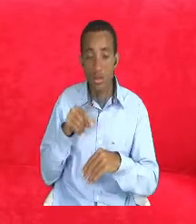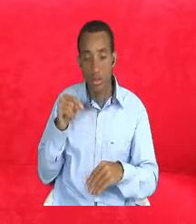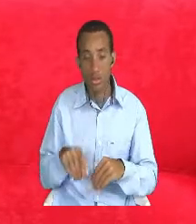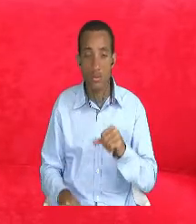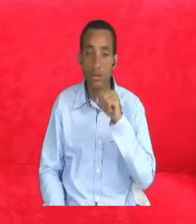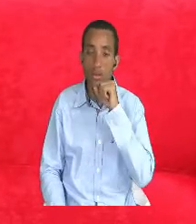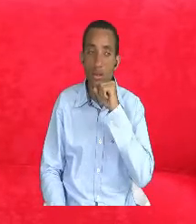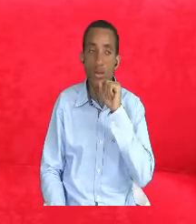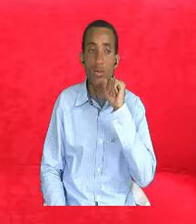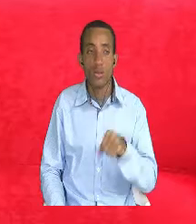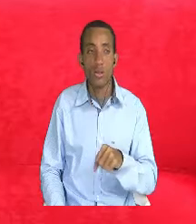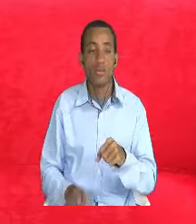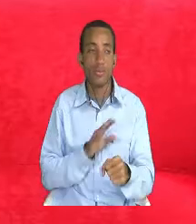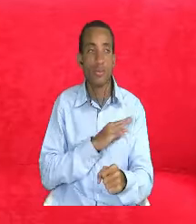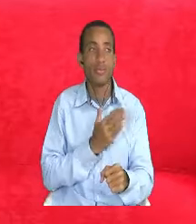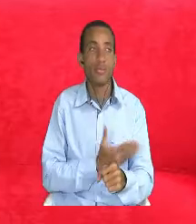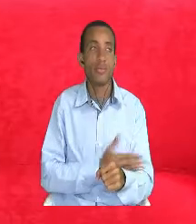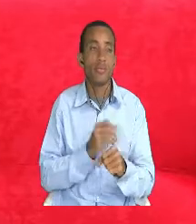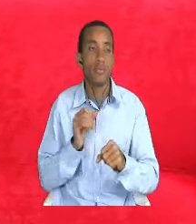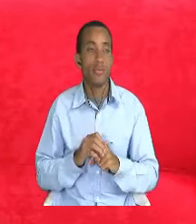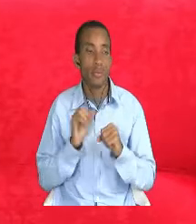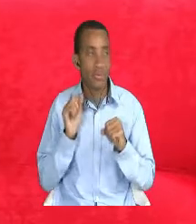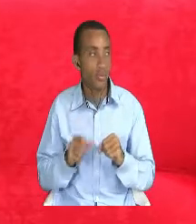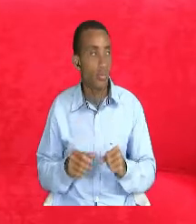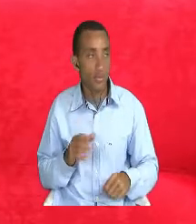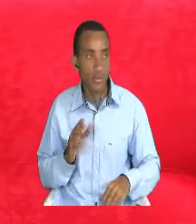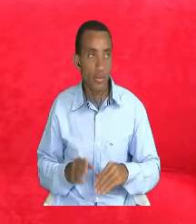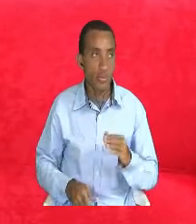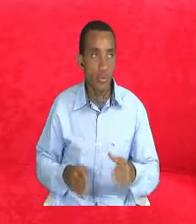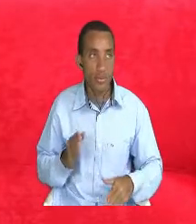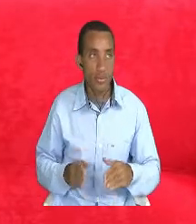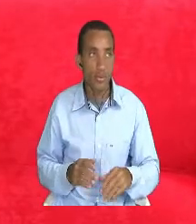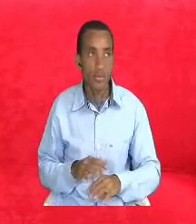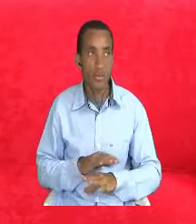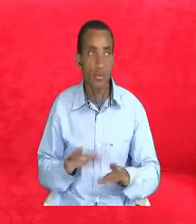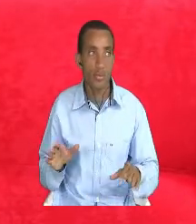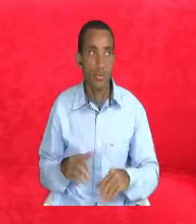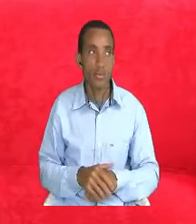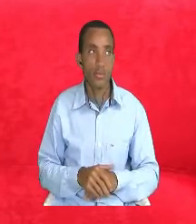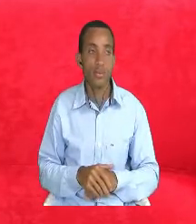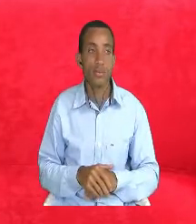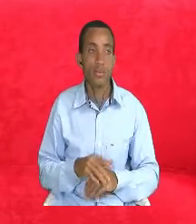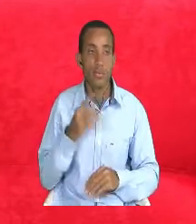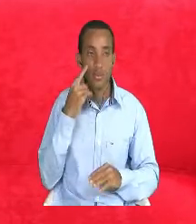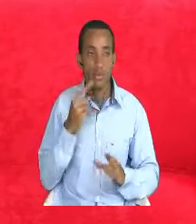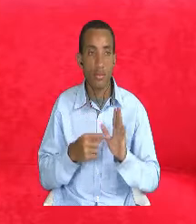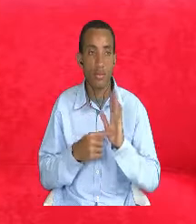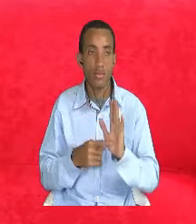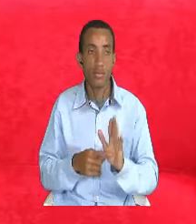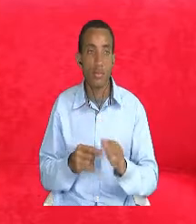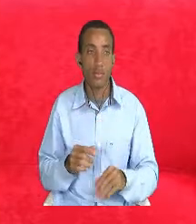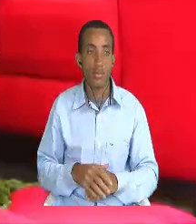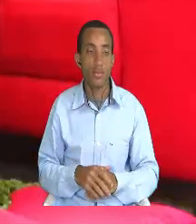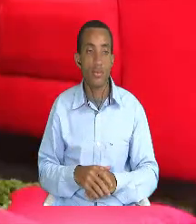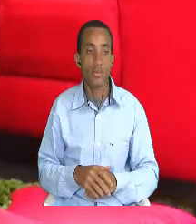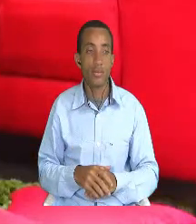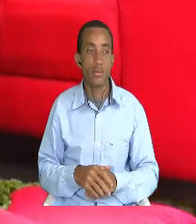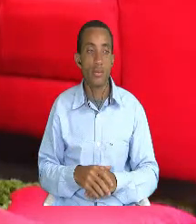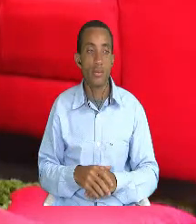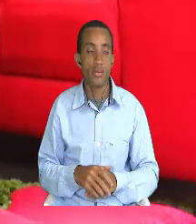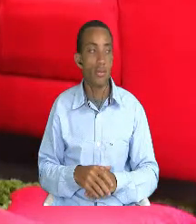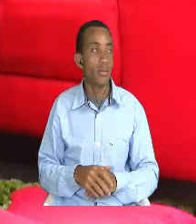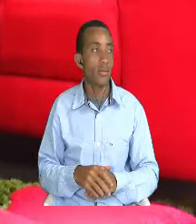tenemos muchísimo potencial atlético, que se está haciendo el proceso poco a poco para llevar ese potencial a su máximo escalón. ¿Qué? Bueno,